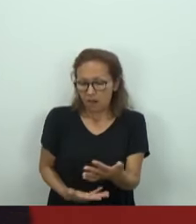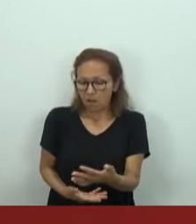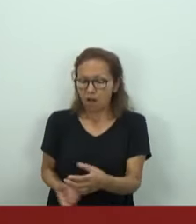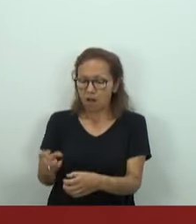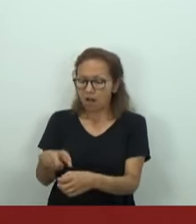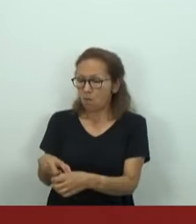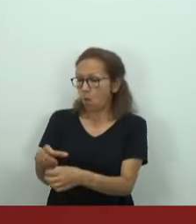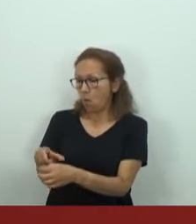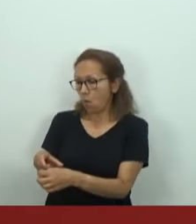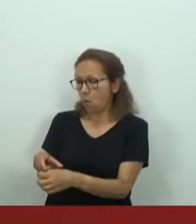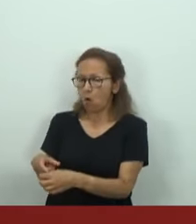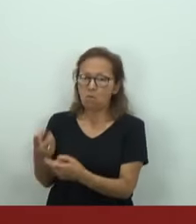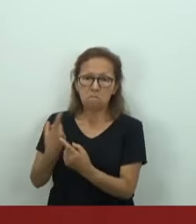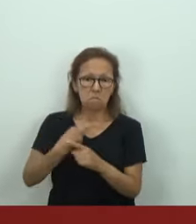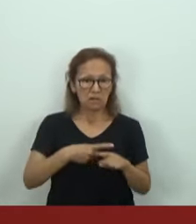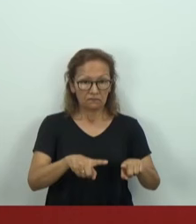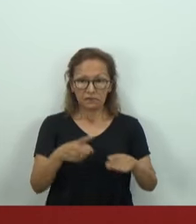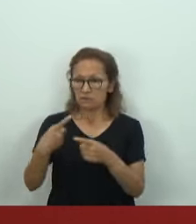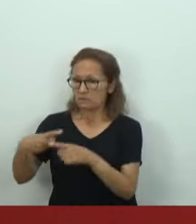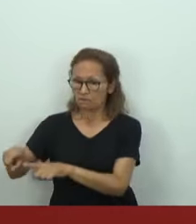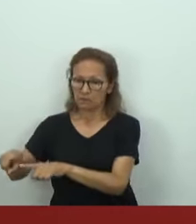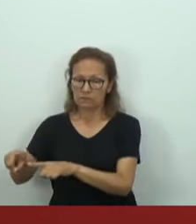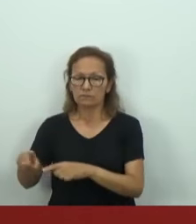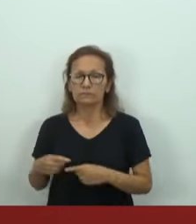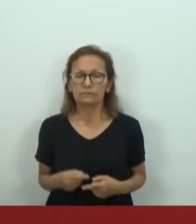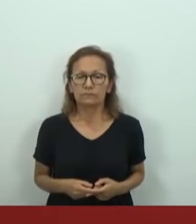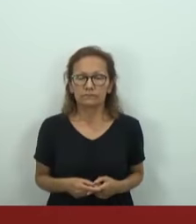Porque el bebé puede tener un grupo de sangre